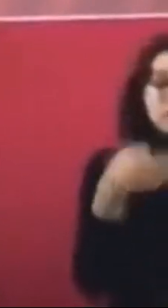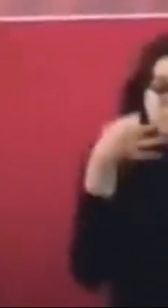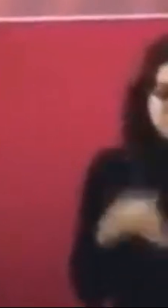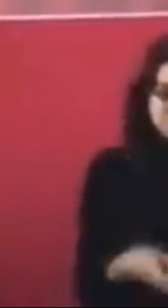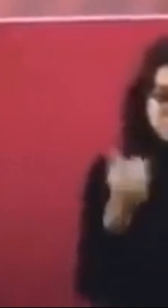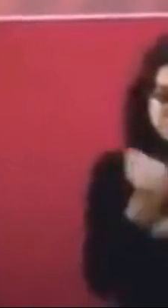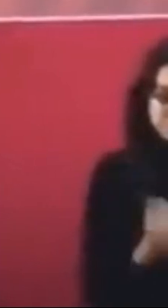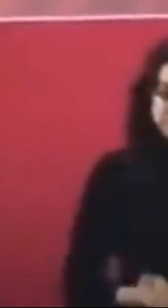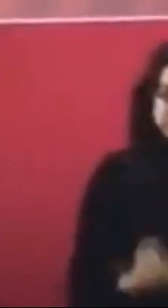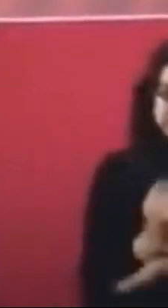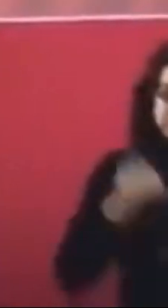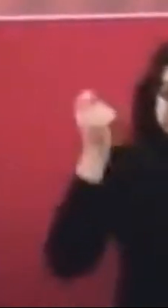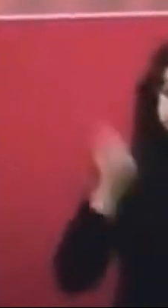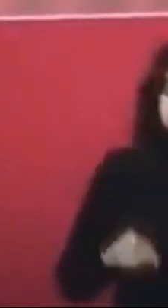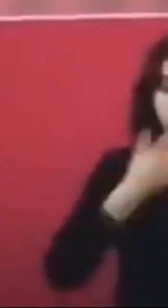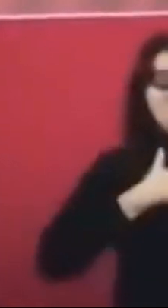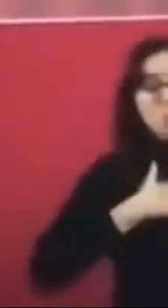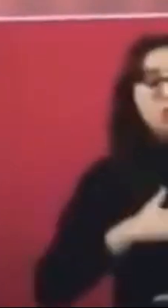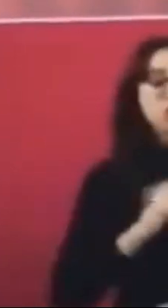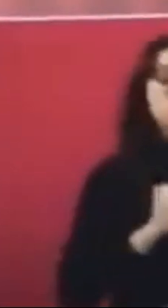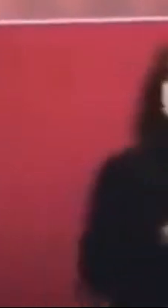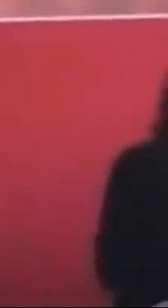con justicia,